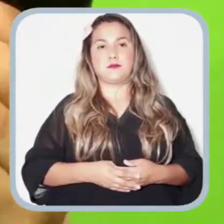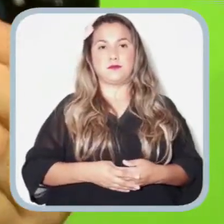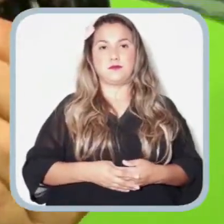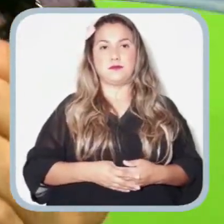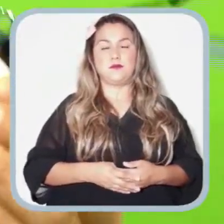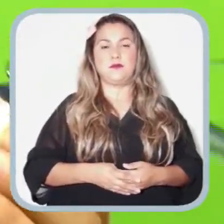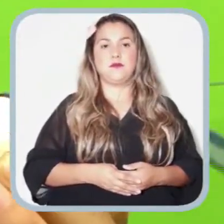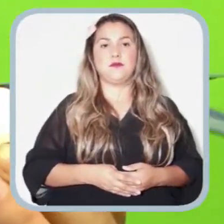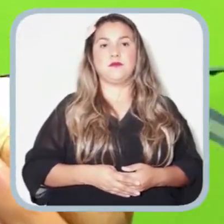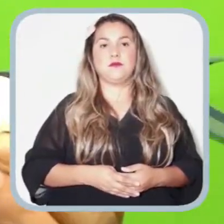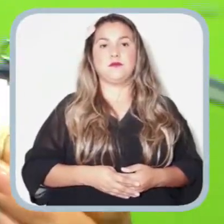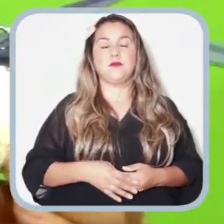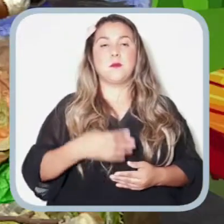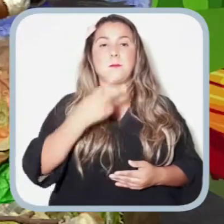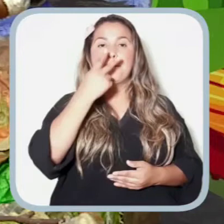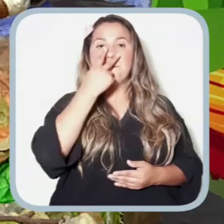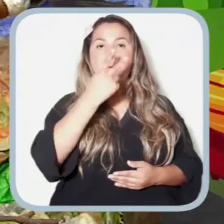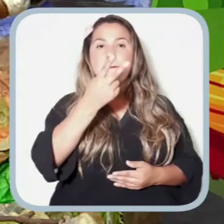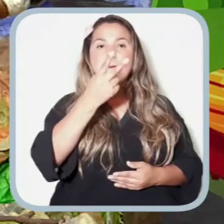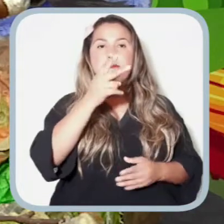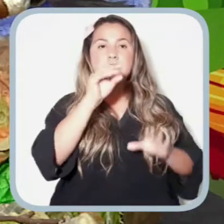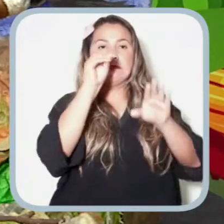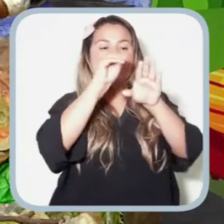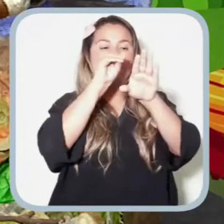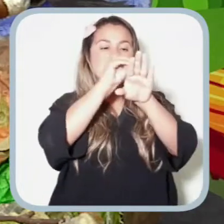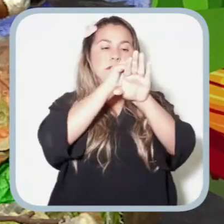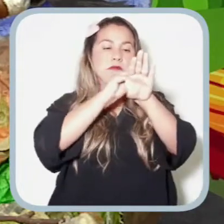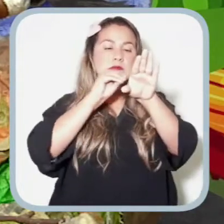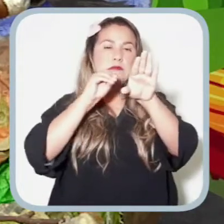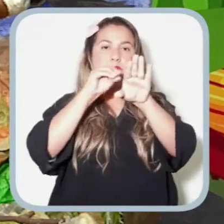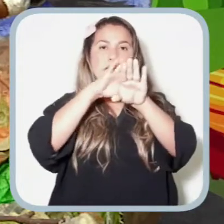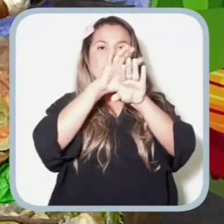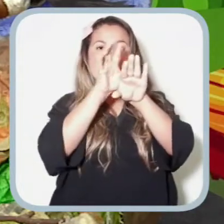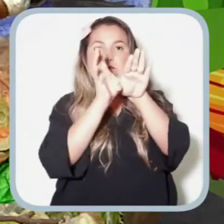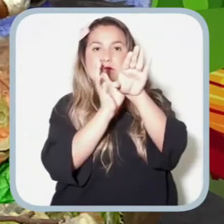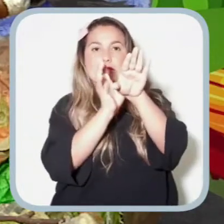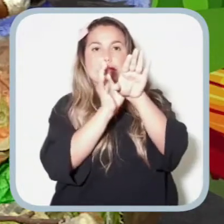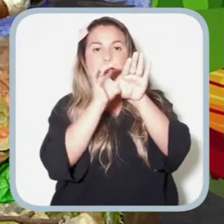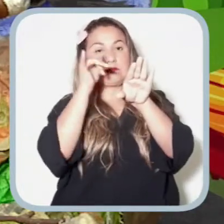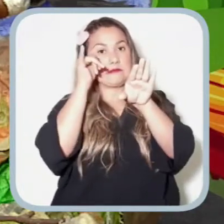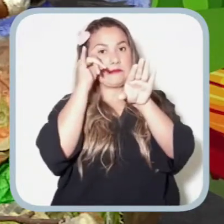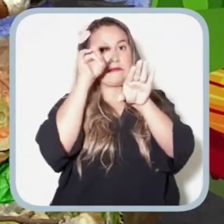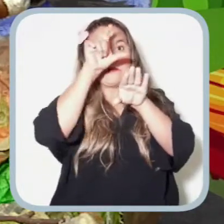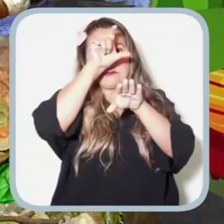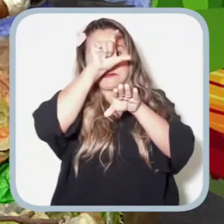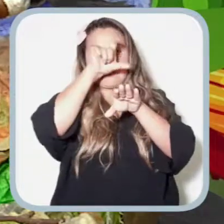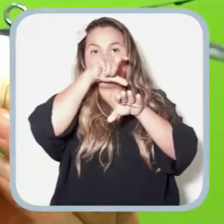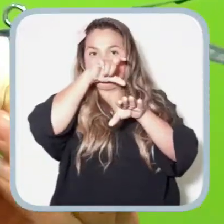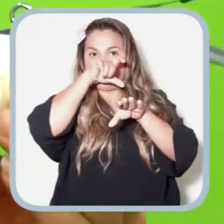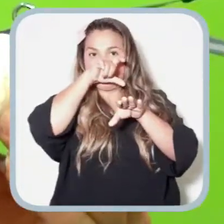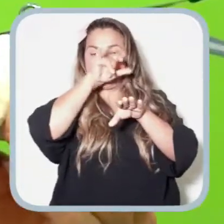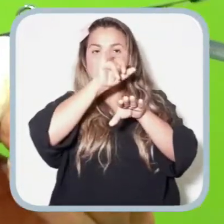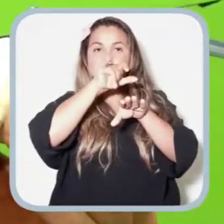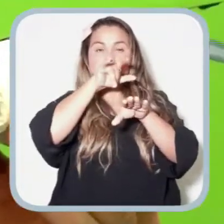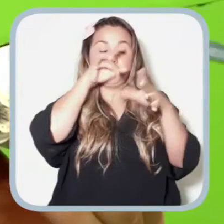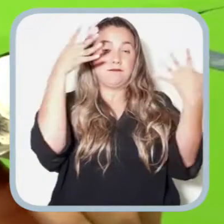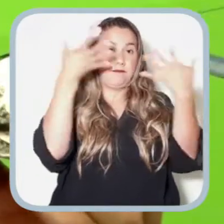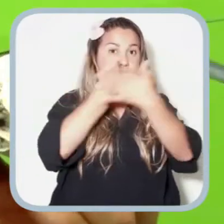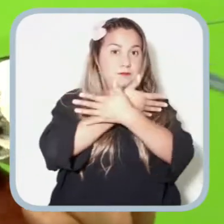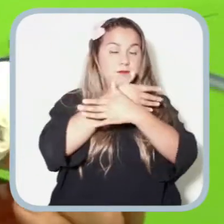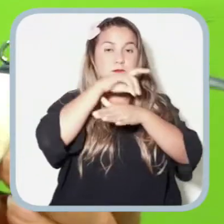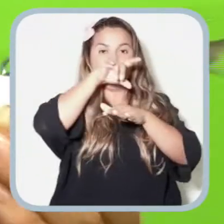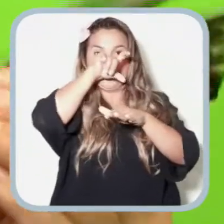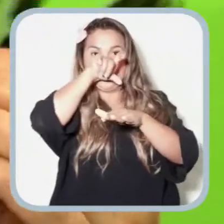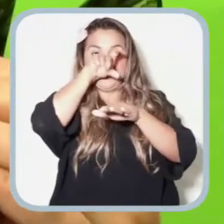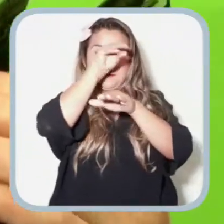para identificar la cola el pico perdón nada que ver me confundí